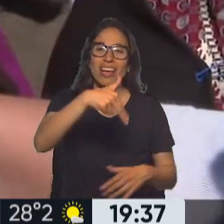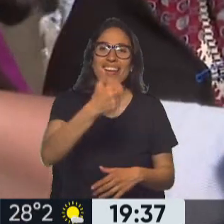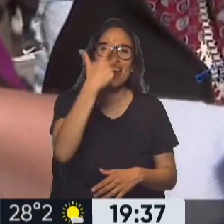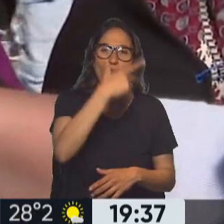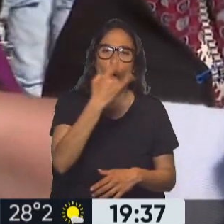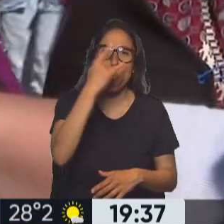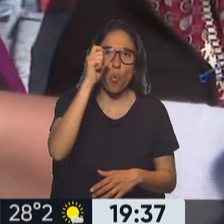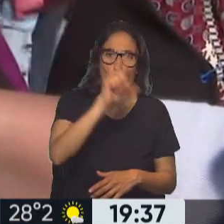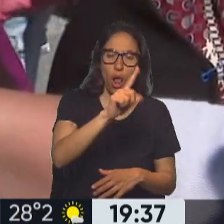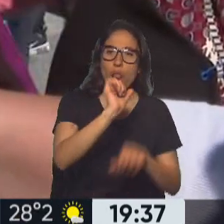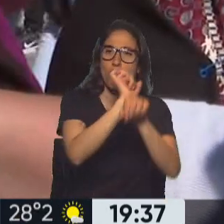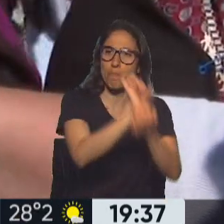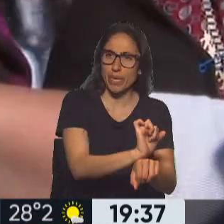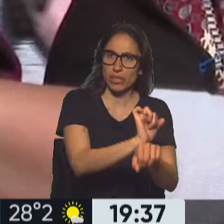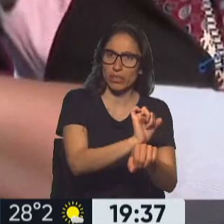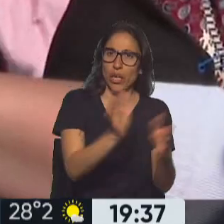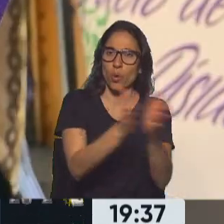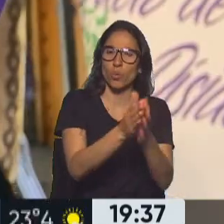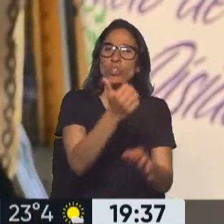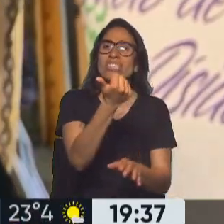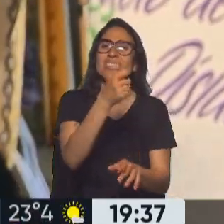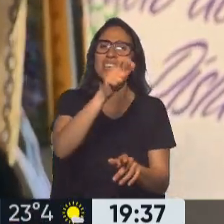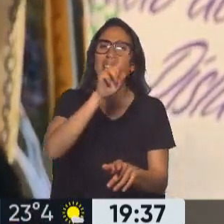y a 6 mujeres más con sus hijos, sus hijas,